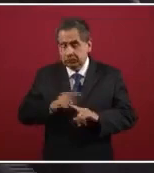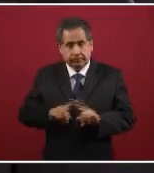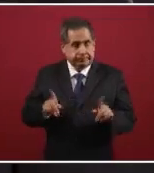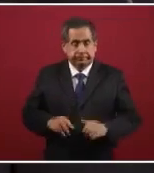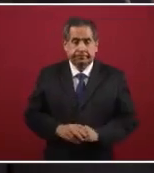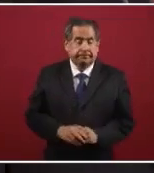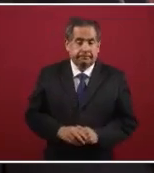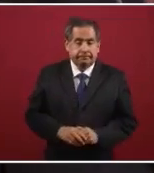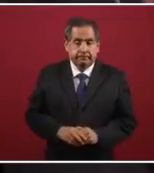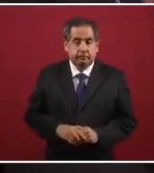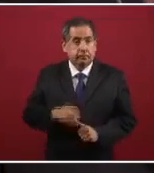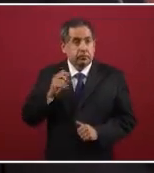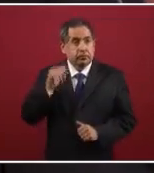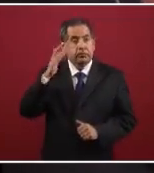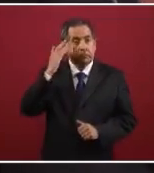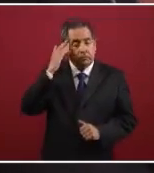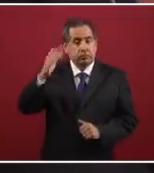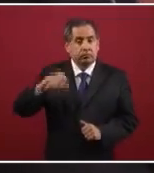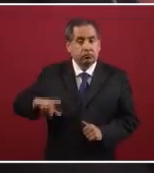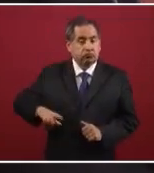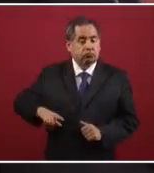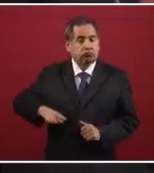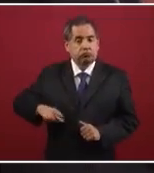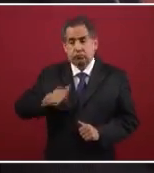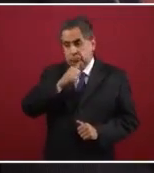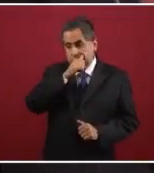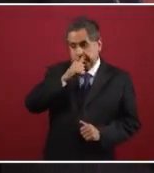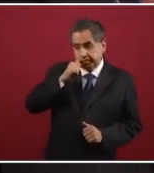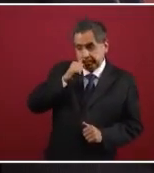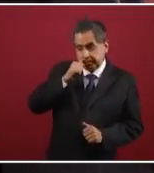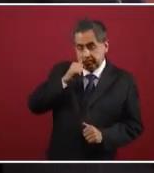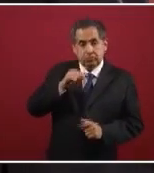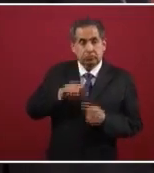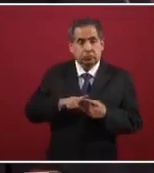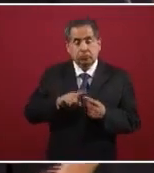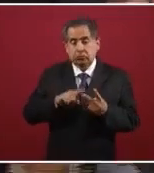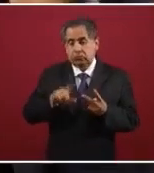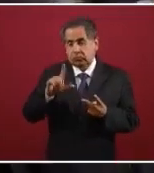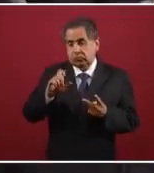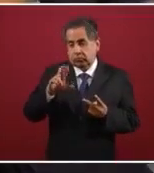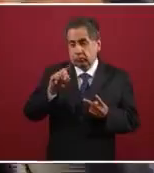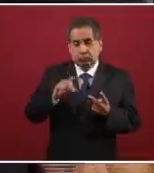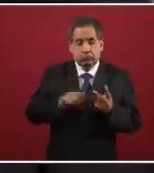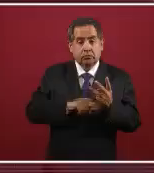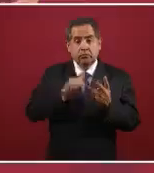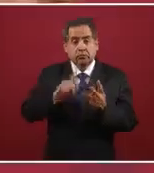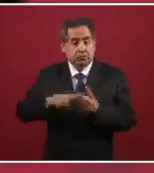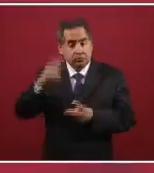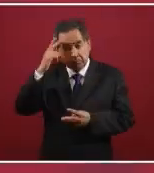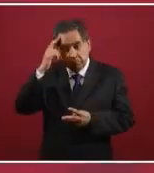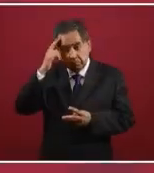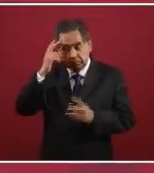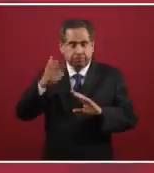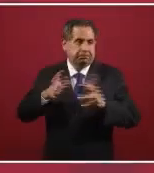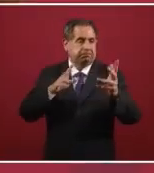así cuando gobernó Juárez, cuando gobernó Lerdo. Entró Porfirio y creó